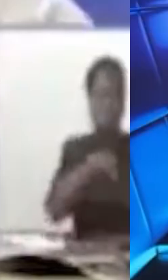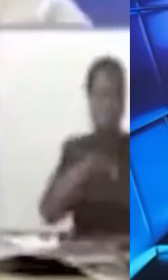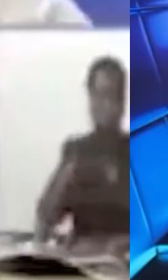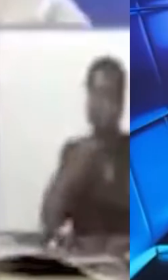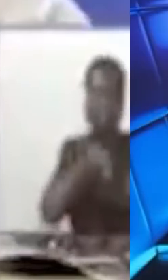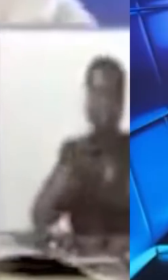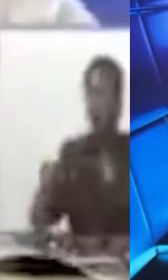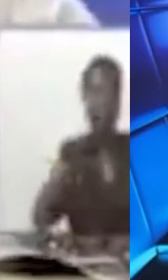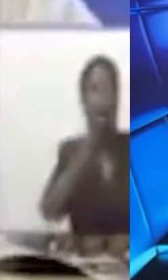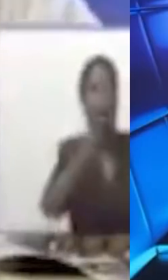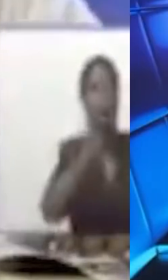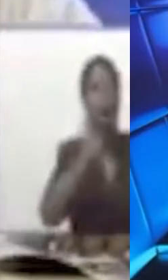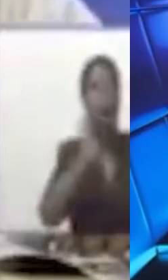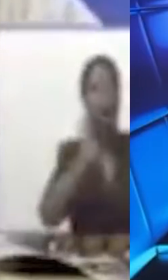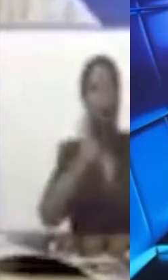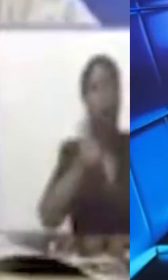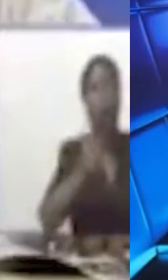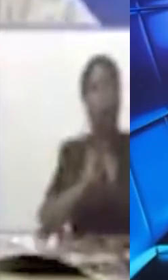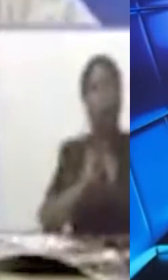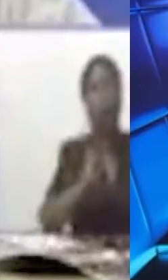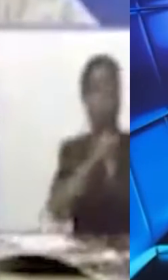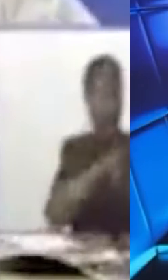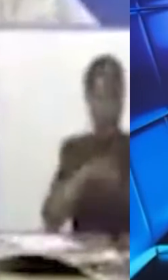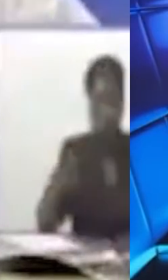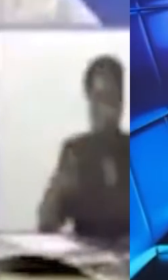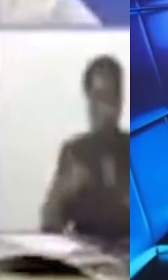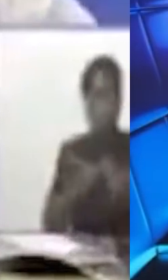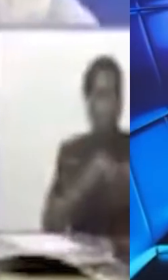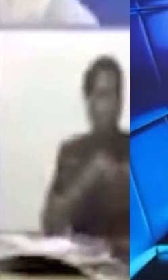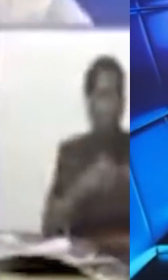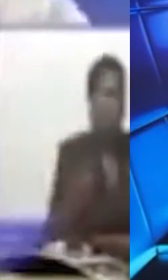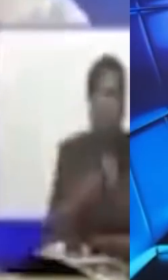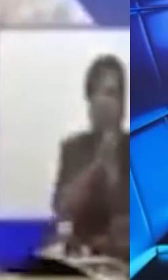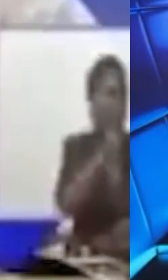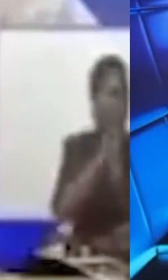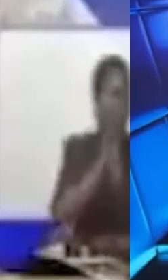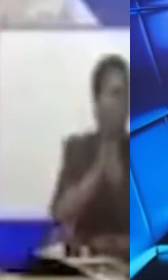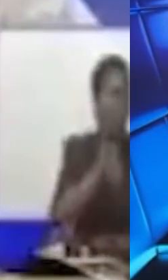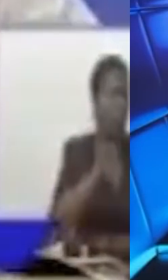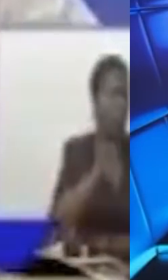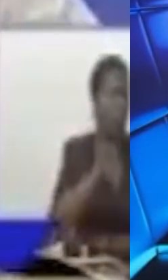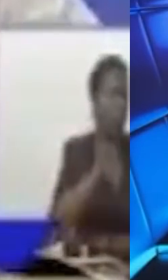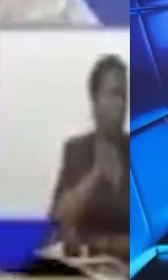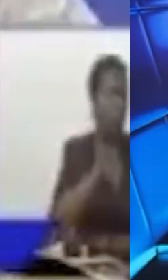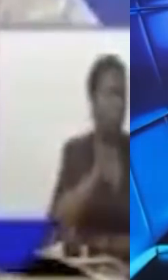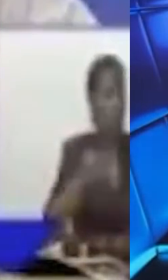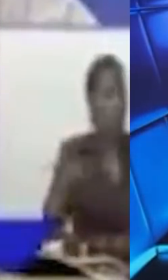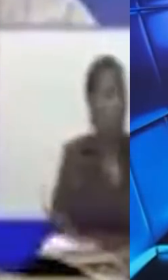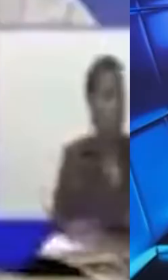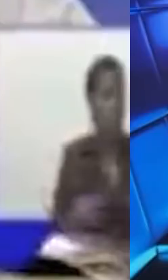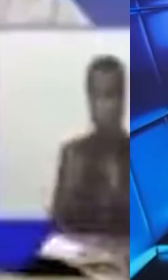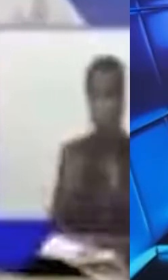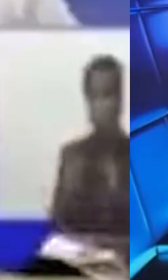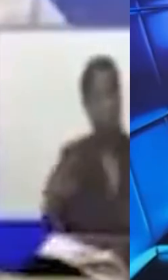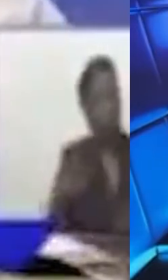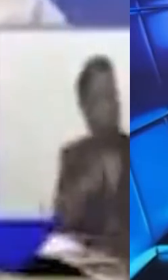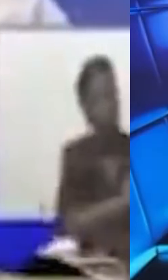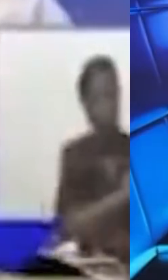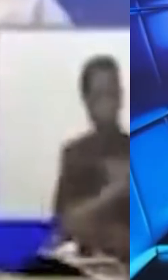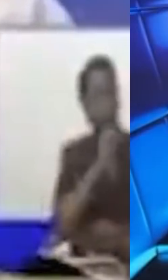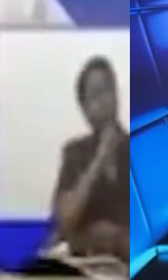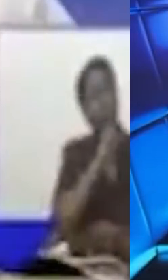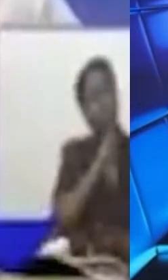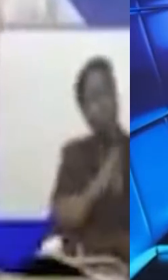fúnebres. De ellos trabajan 17. 17 nos da el 58% del CDT.